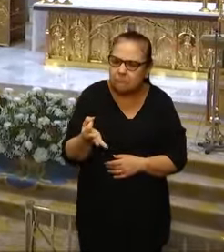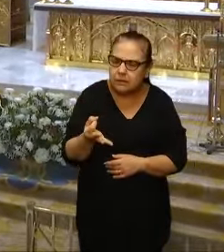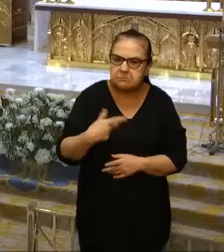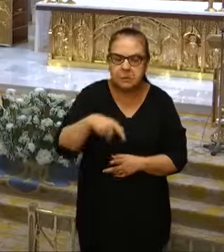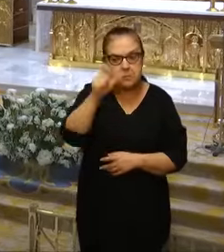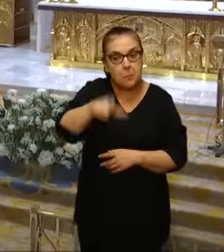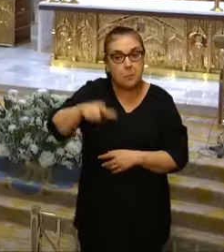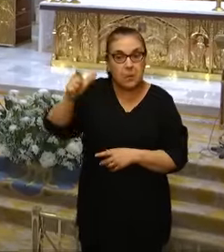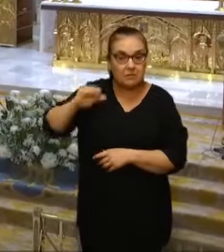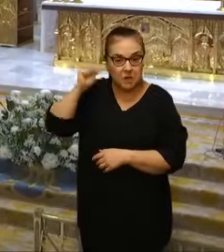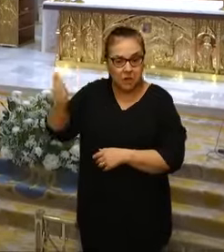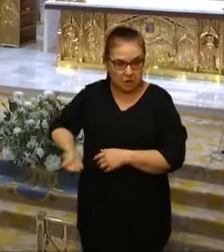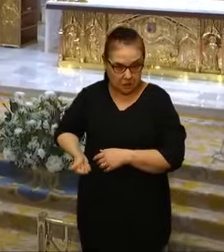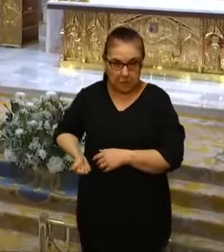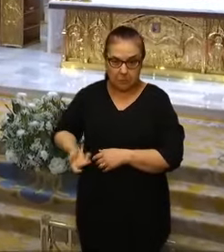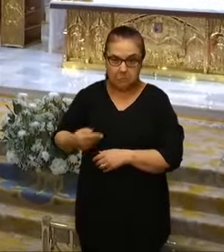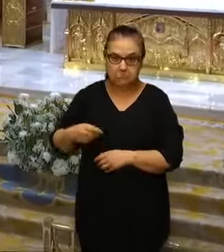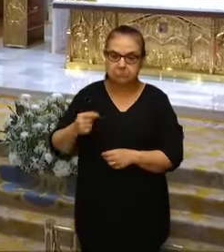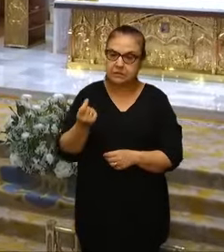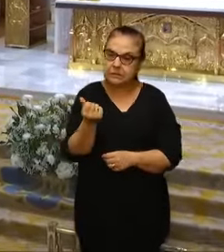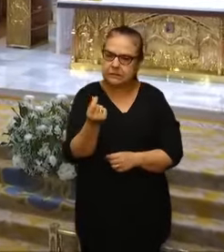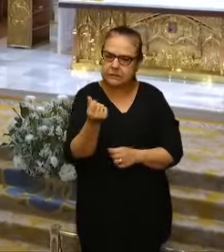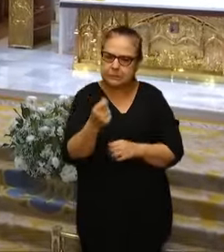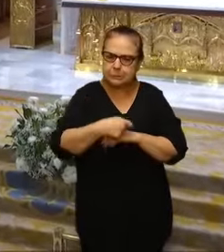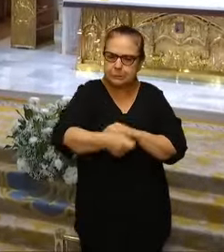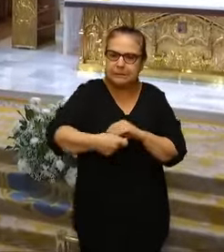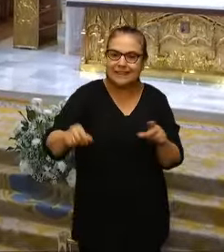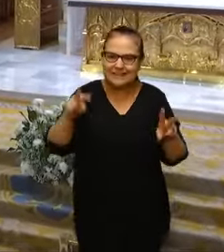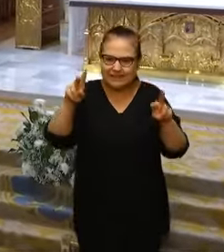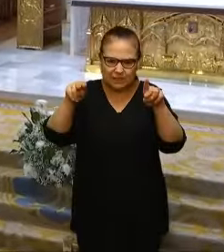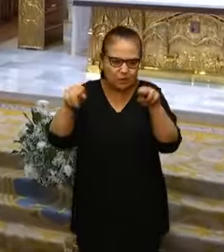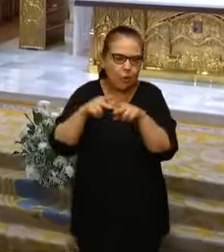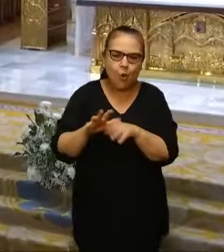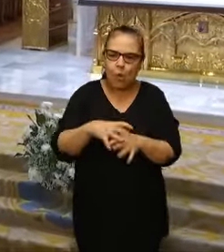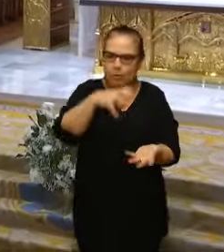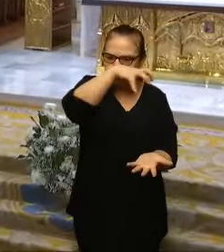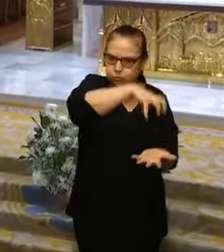ricos que echaban donativos en el tesoro del templo.